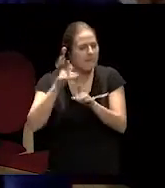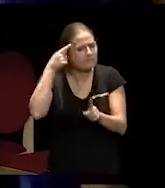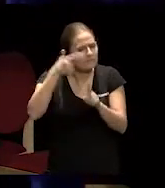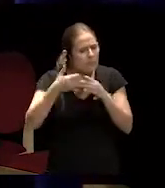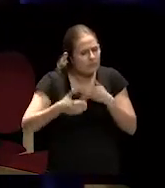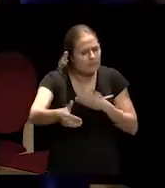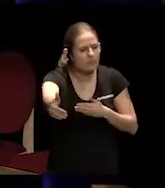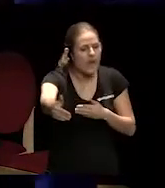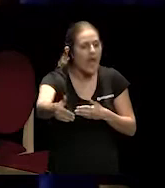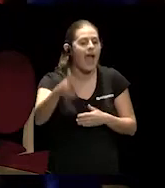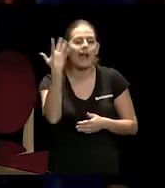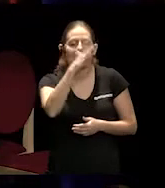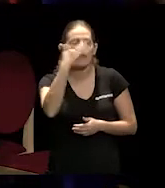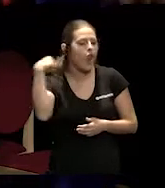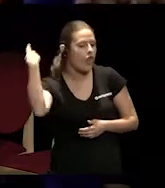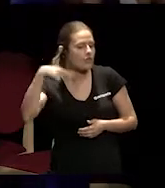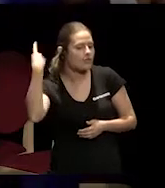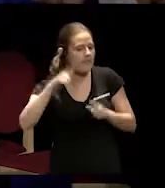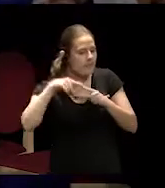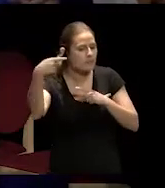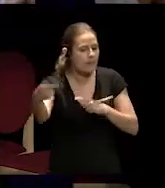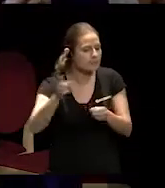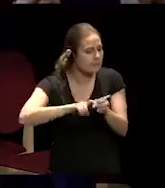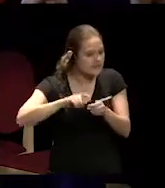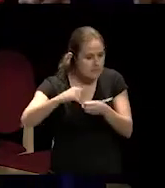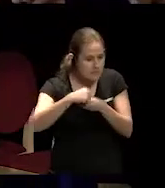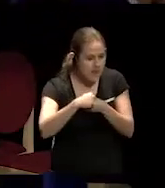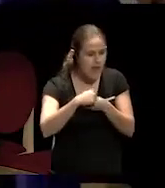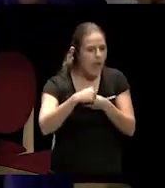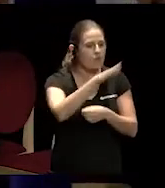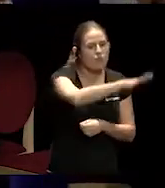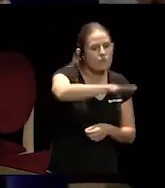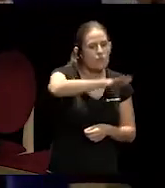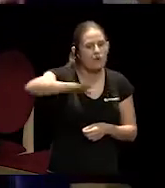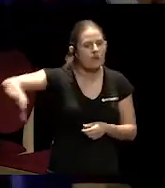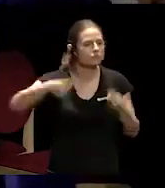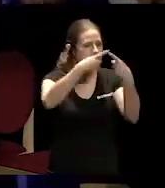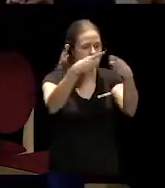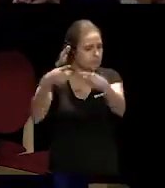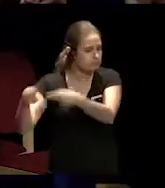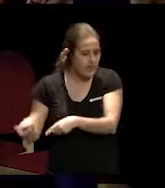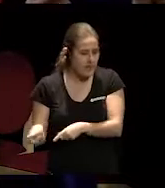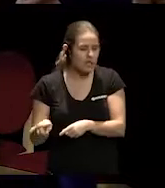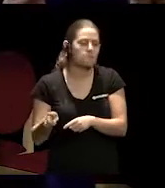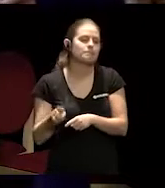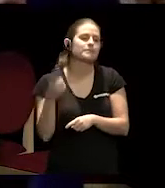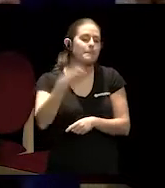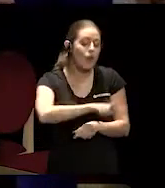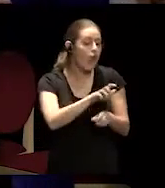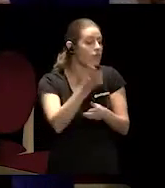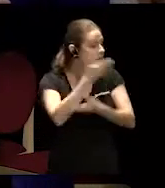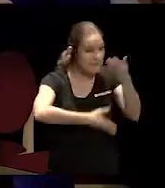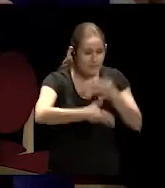carnavales londinenses en diferentes ubicaciones y sobre todo que los más discapacitados pudieran